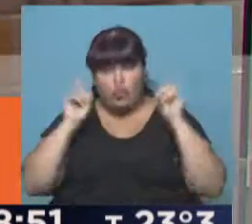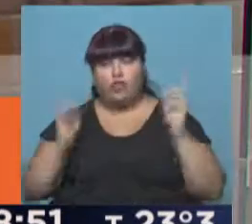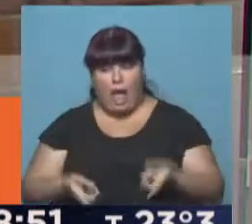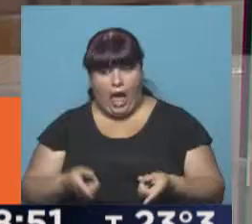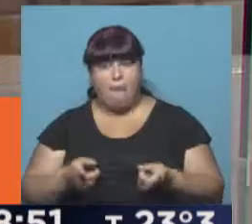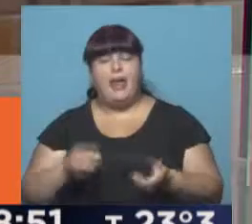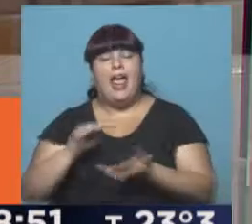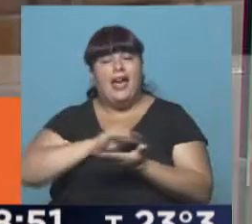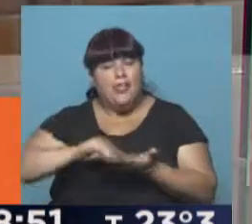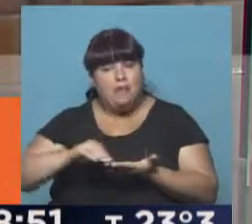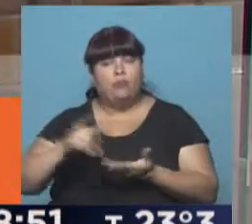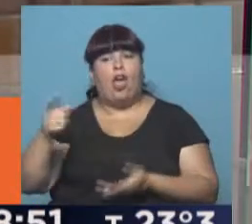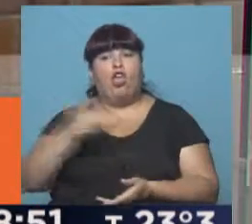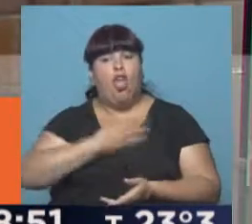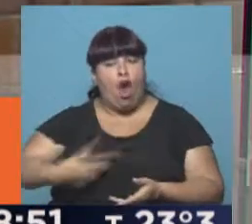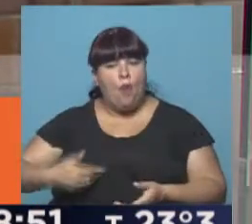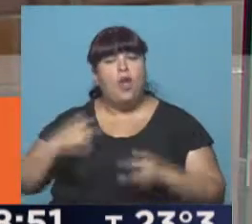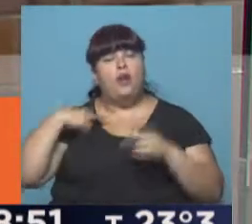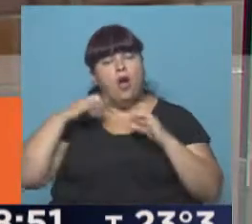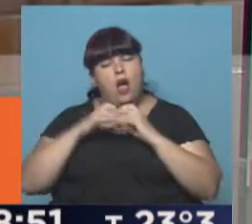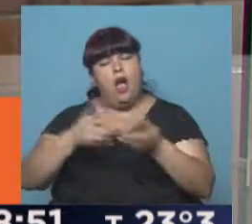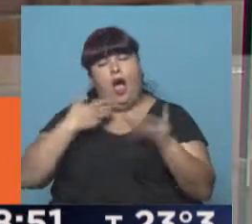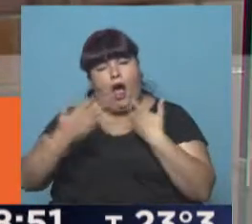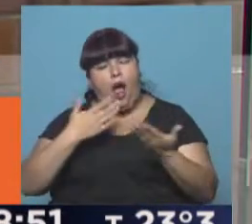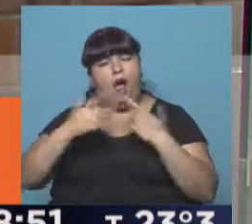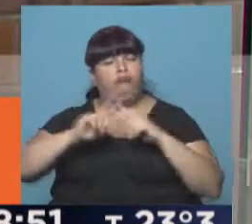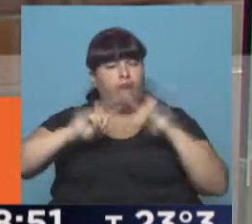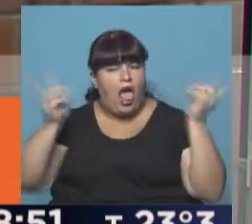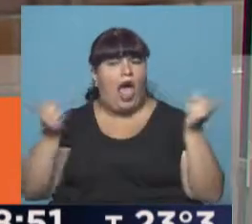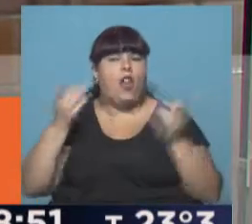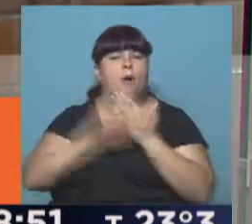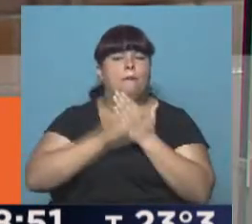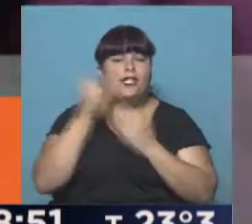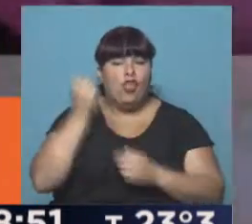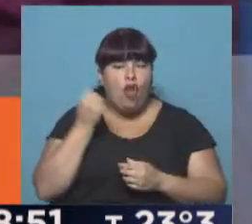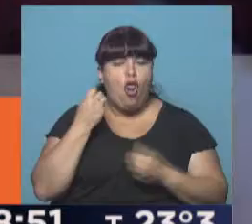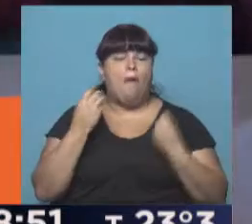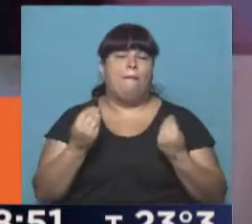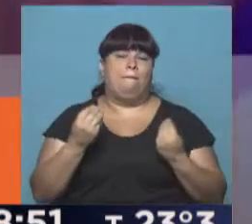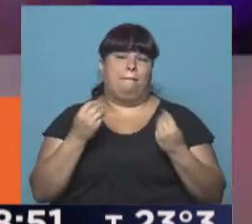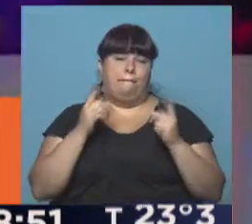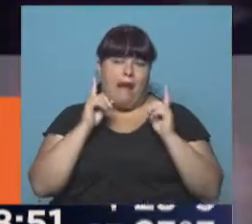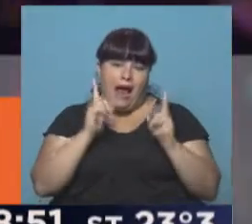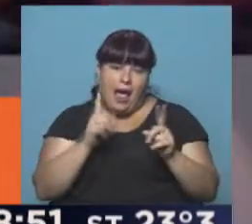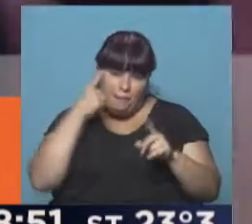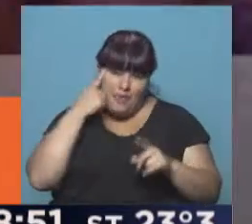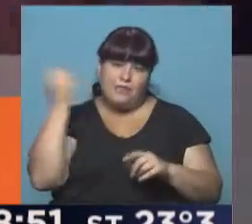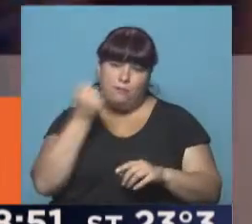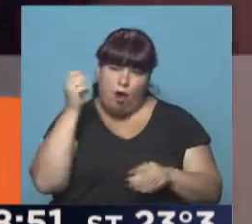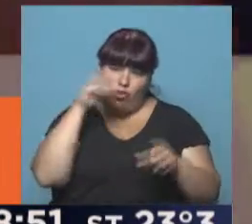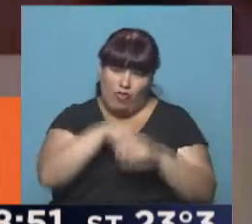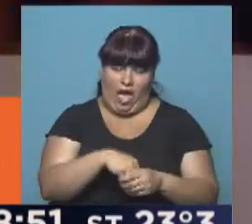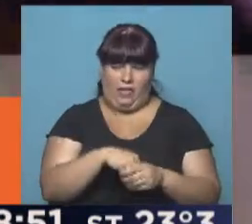los diputados oficialistas estuvimos largas charlas con el ministro de hacienda para que se considere